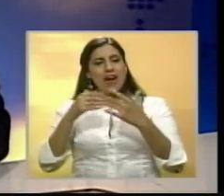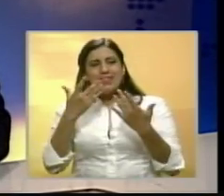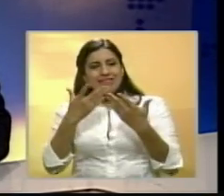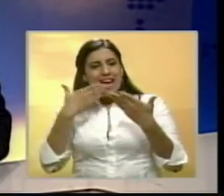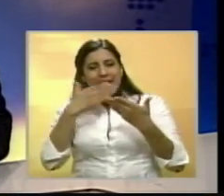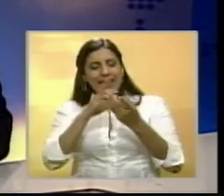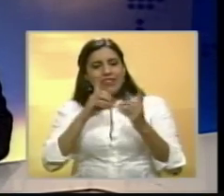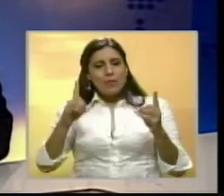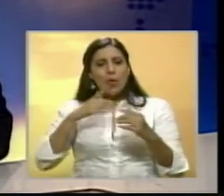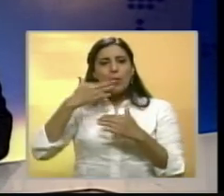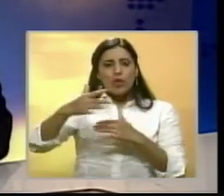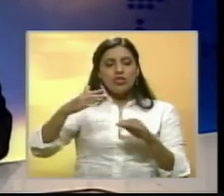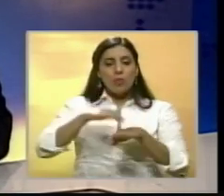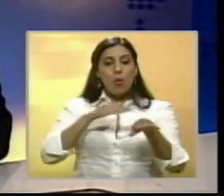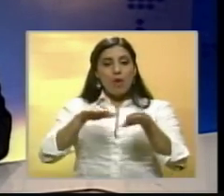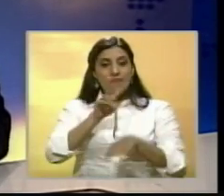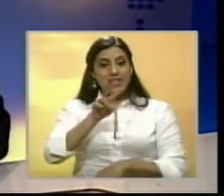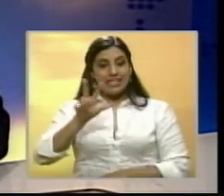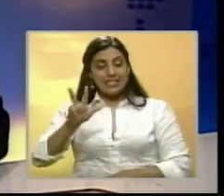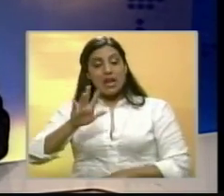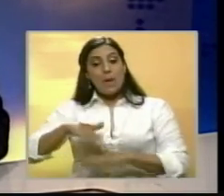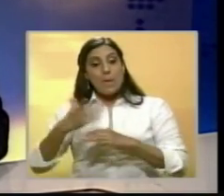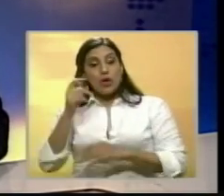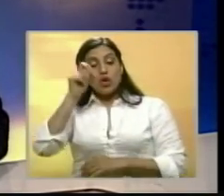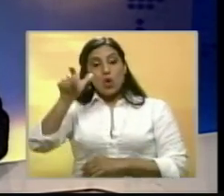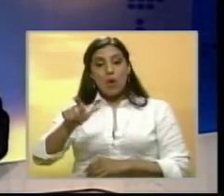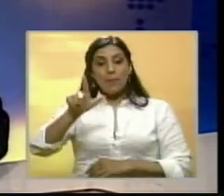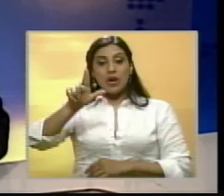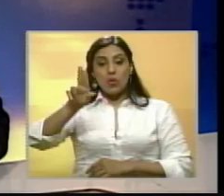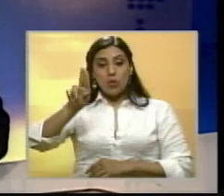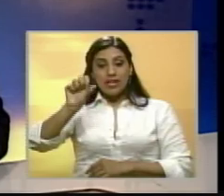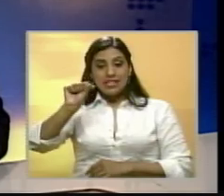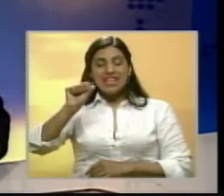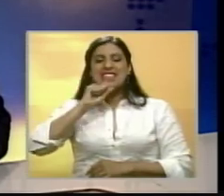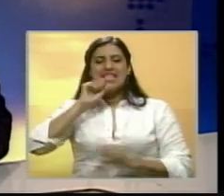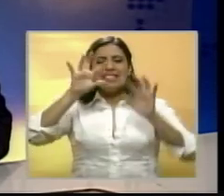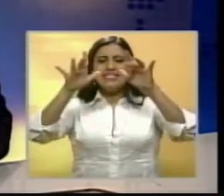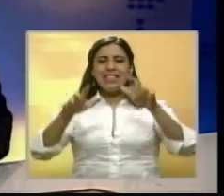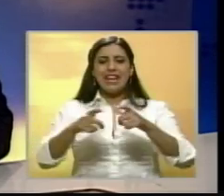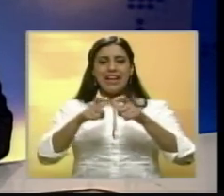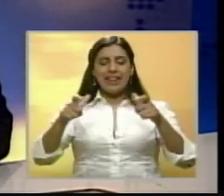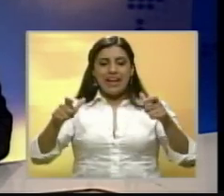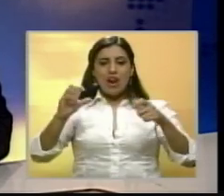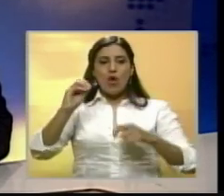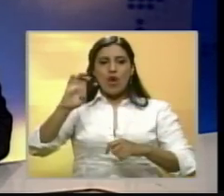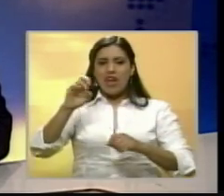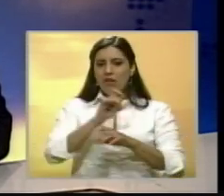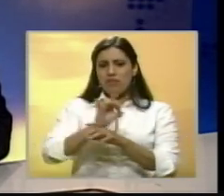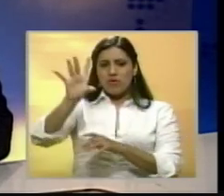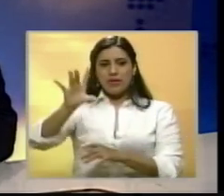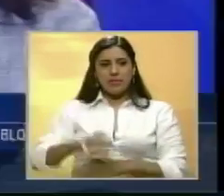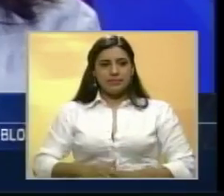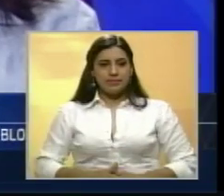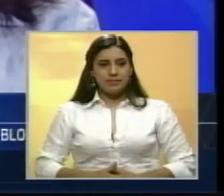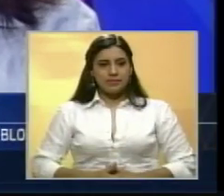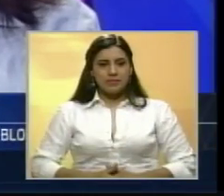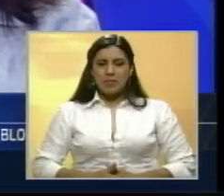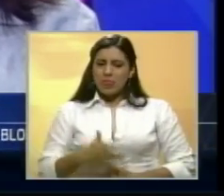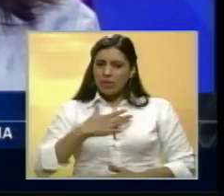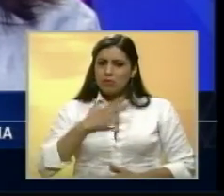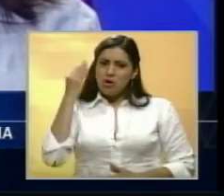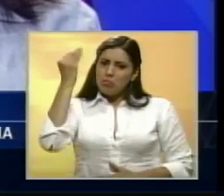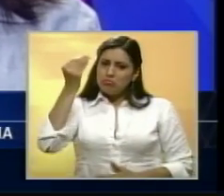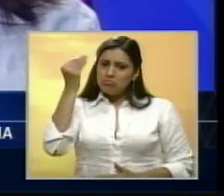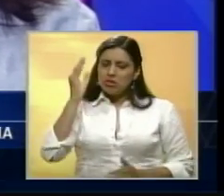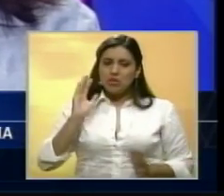el próximo jueves 23. Afirma que Luis Almagro, secretario general del organismo, quedó deslegitimado. En mi